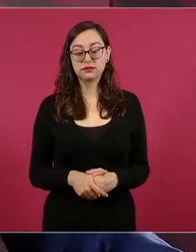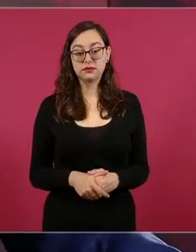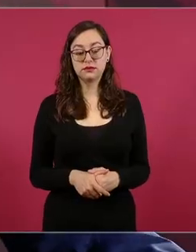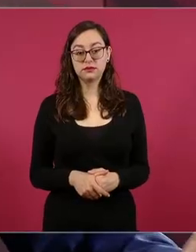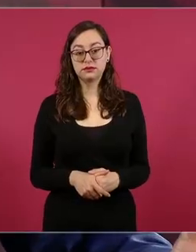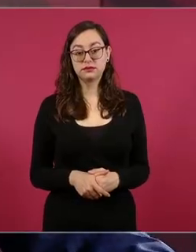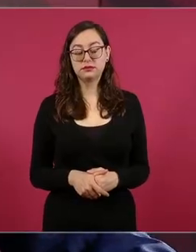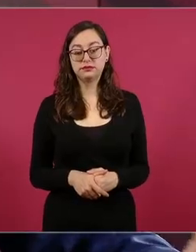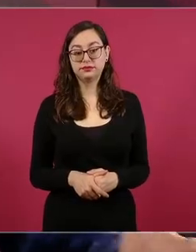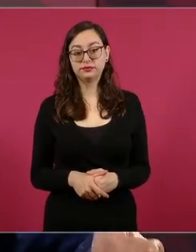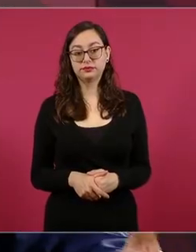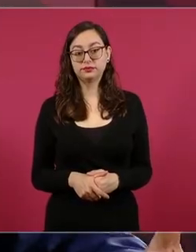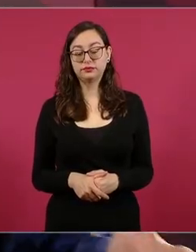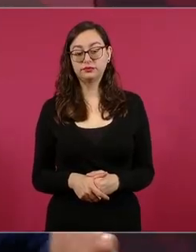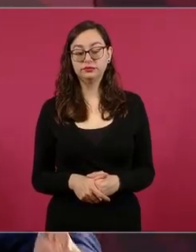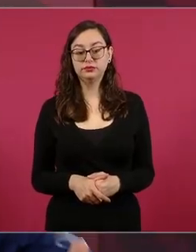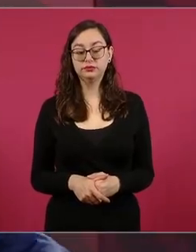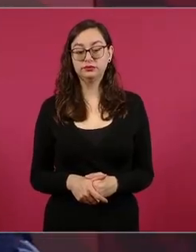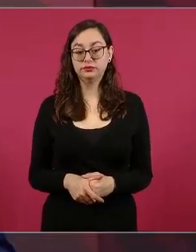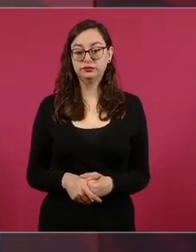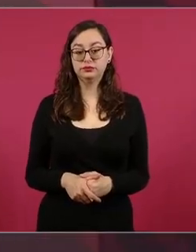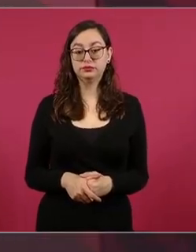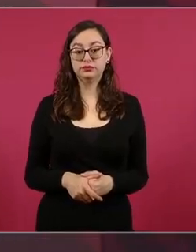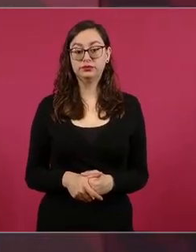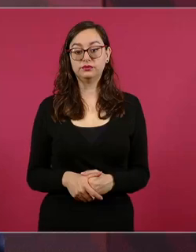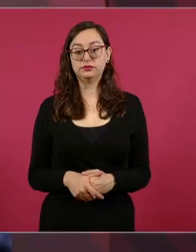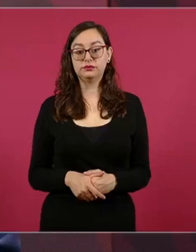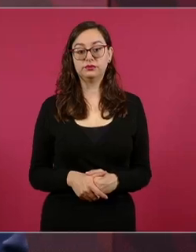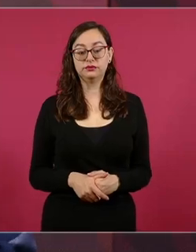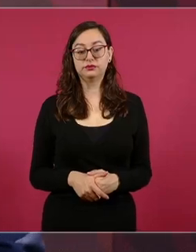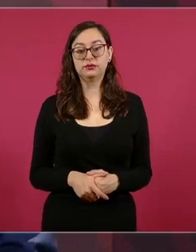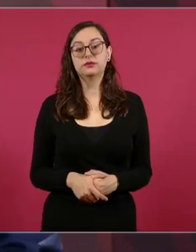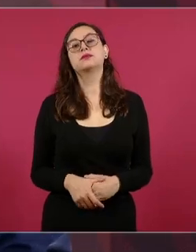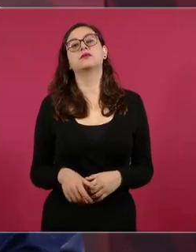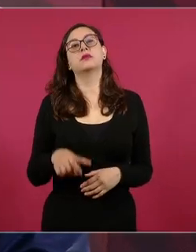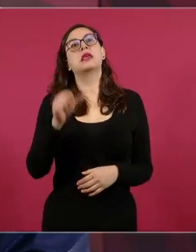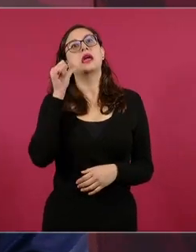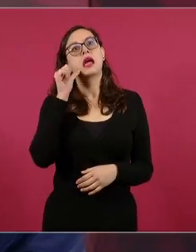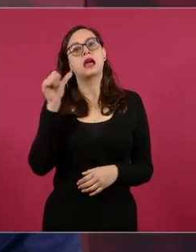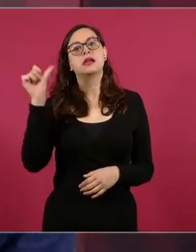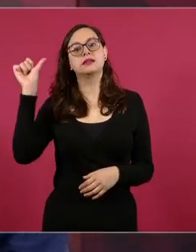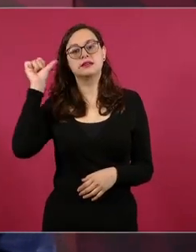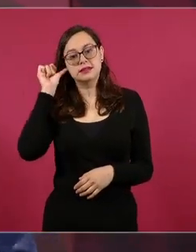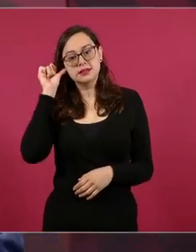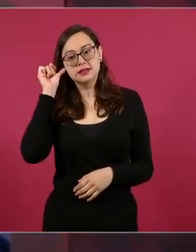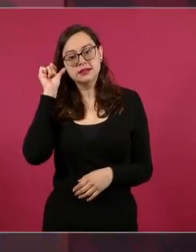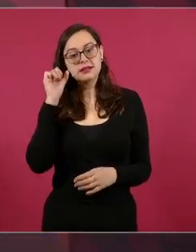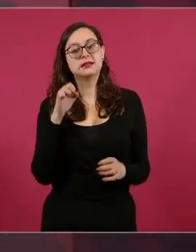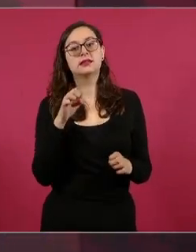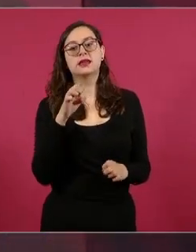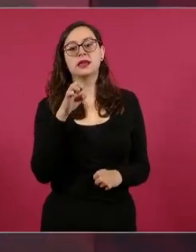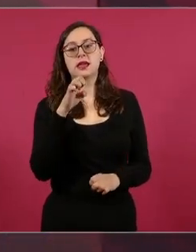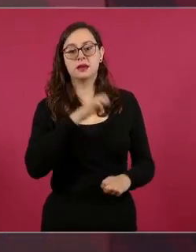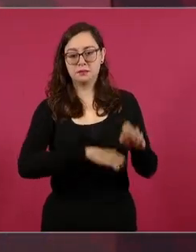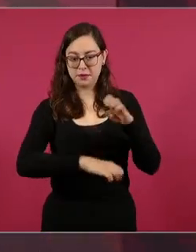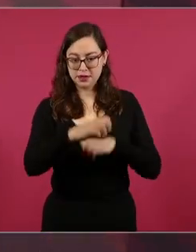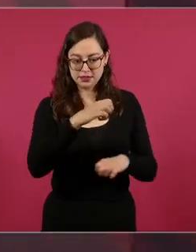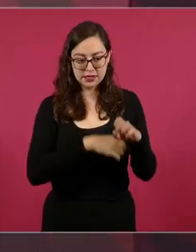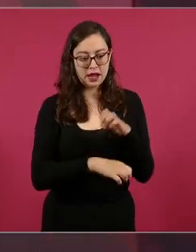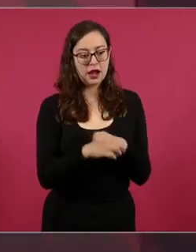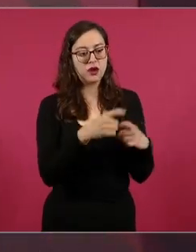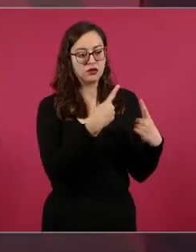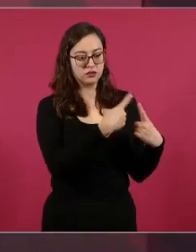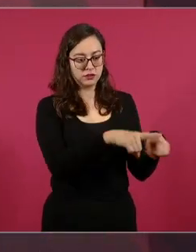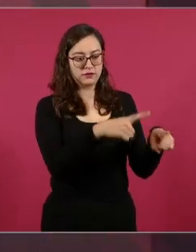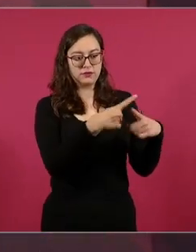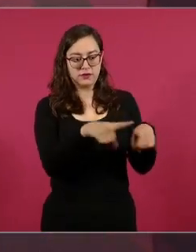representantes de empresas que participaron en Dos Bocas y con servidores públicos de Pemex